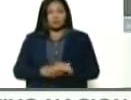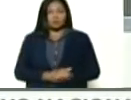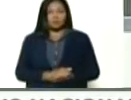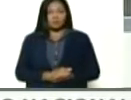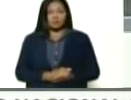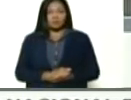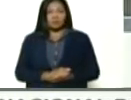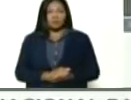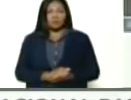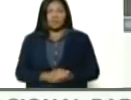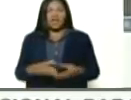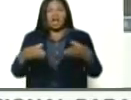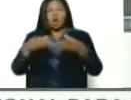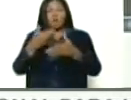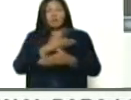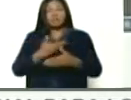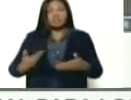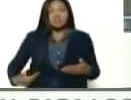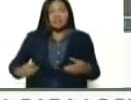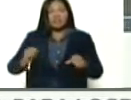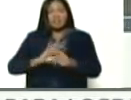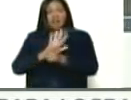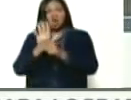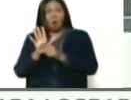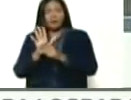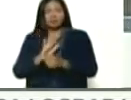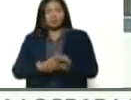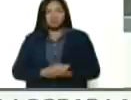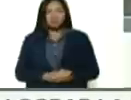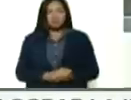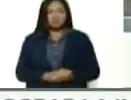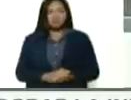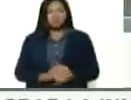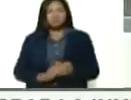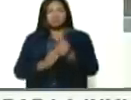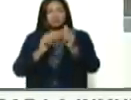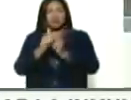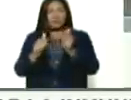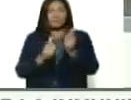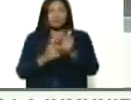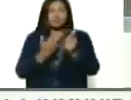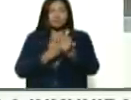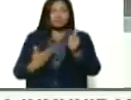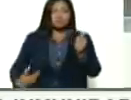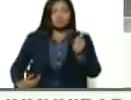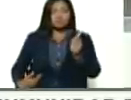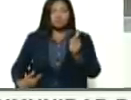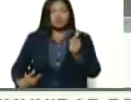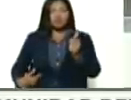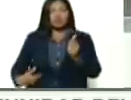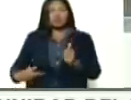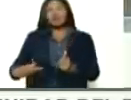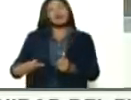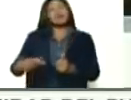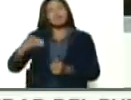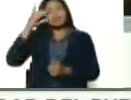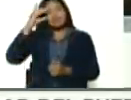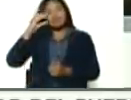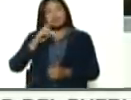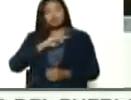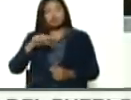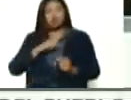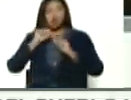la comisión presidencial del comité que dirige la vicepresidenta del tse rodríguez y logramos